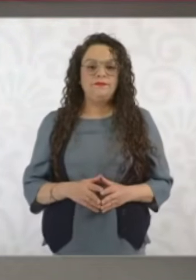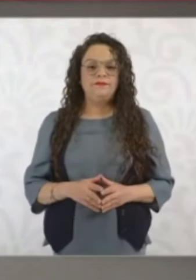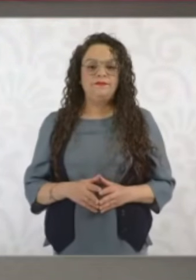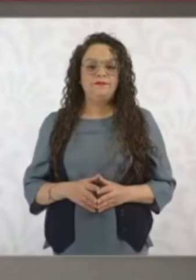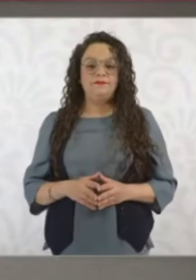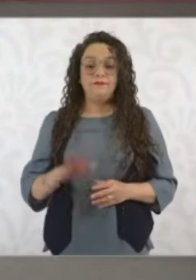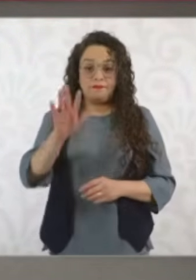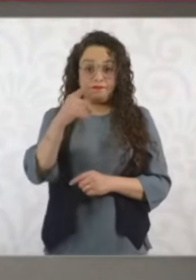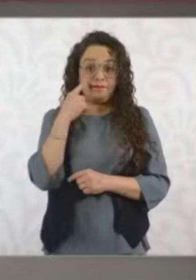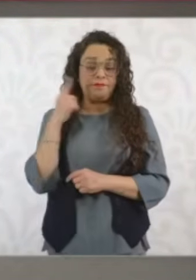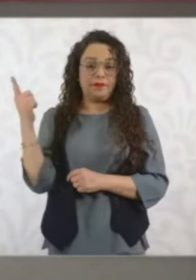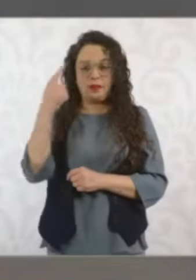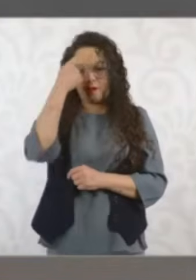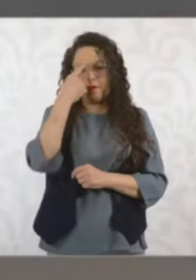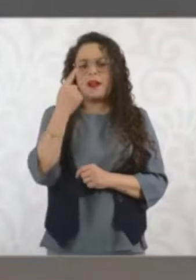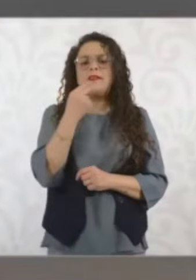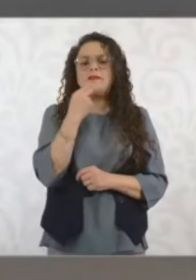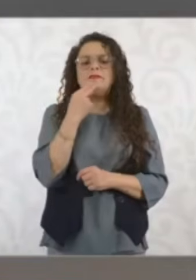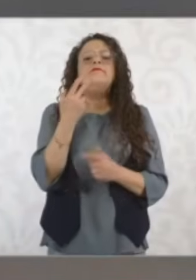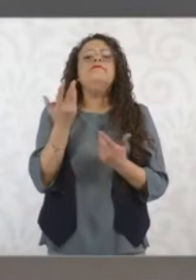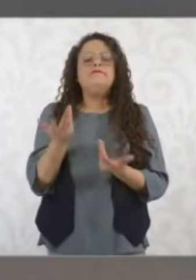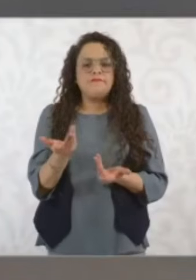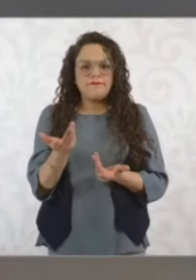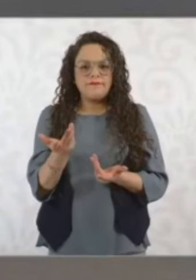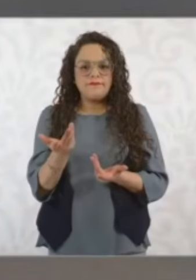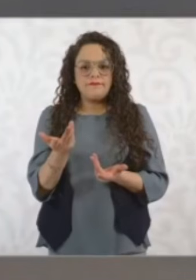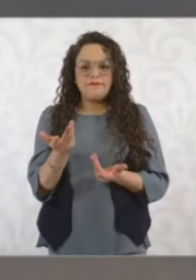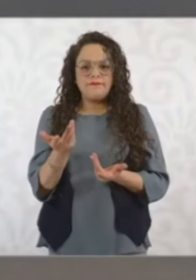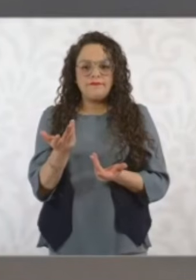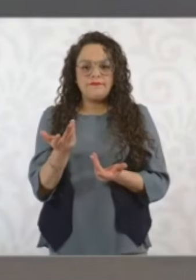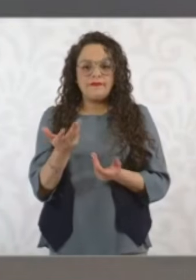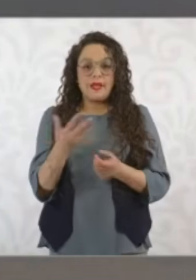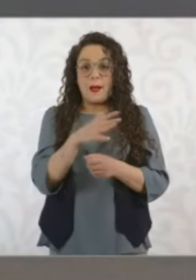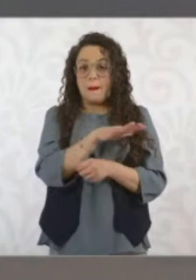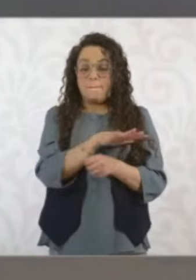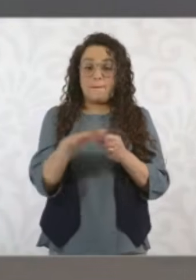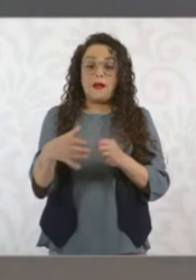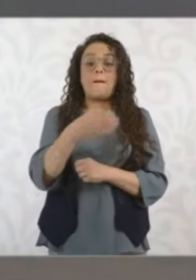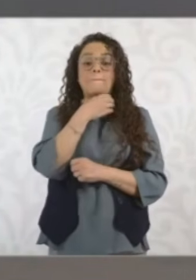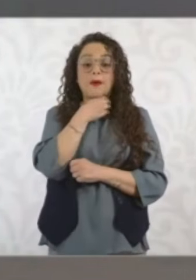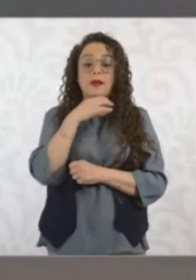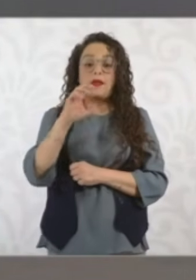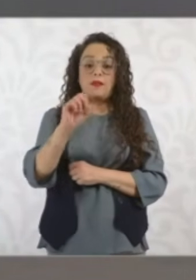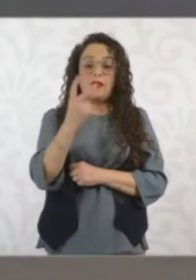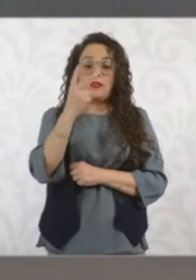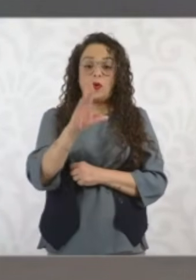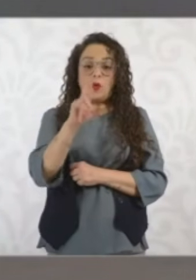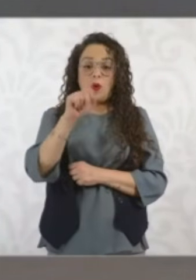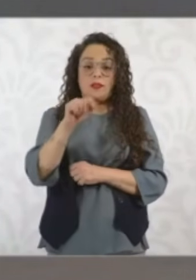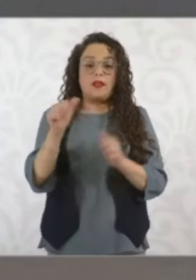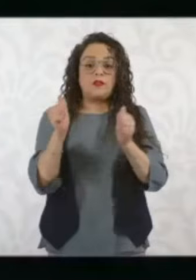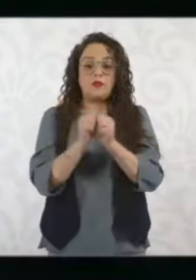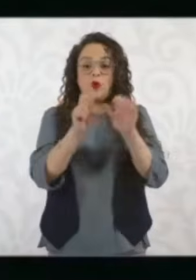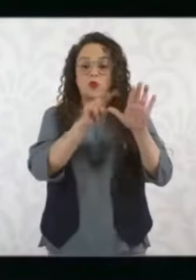Aquí está. Su función no es alcanzar, es saturar 32 cuentas con